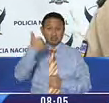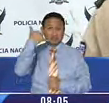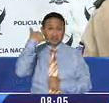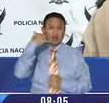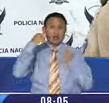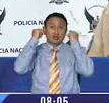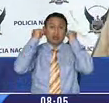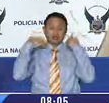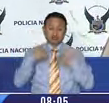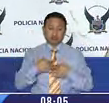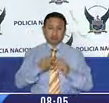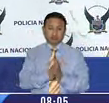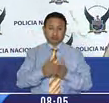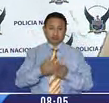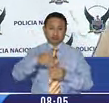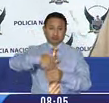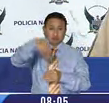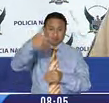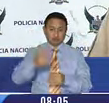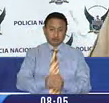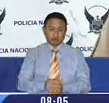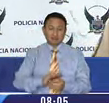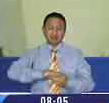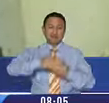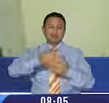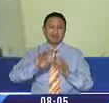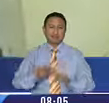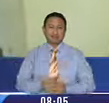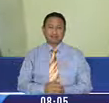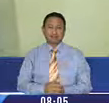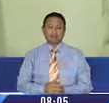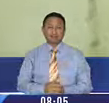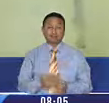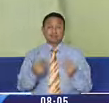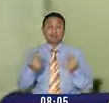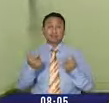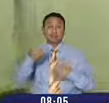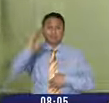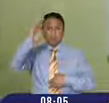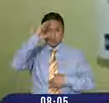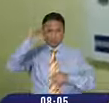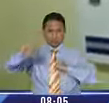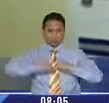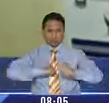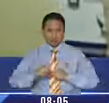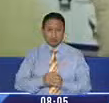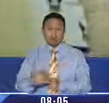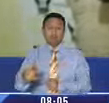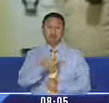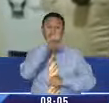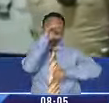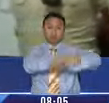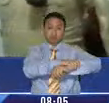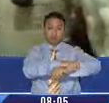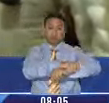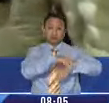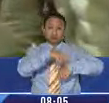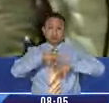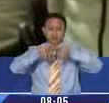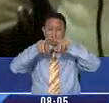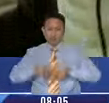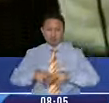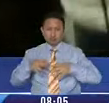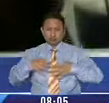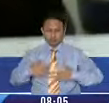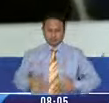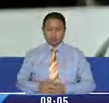celulares, joyas, billeteras, objetos de valor, laptops. El accionar oportuno de la Policía Nacional logró capturarlo y ya en los chequeos